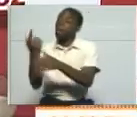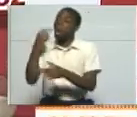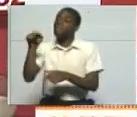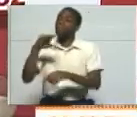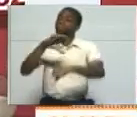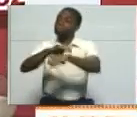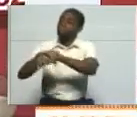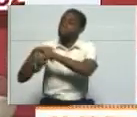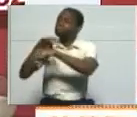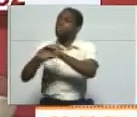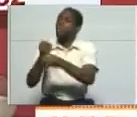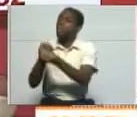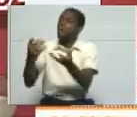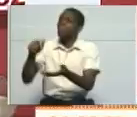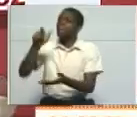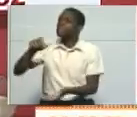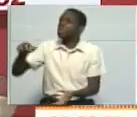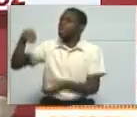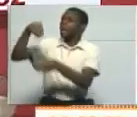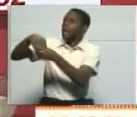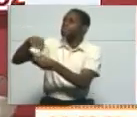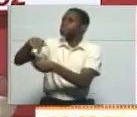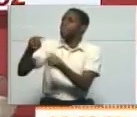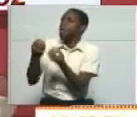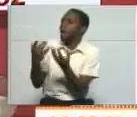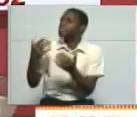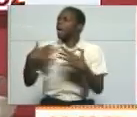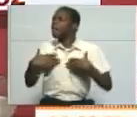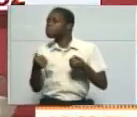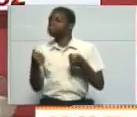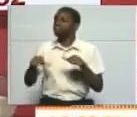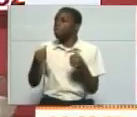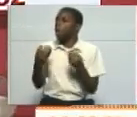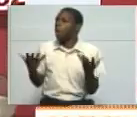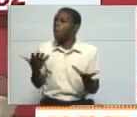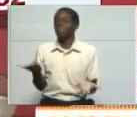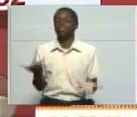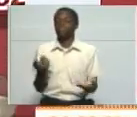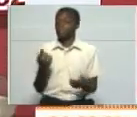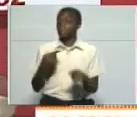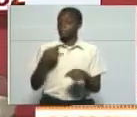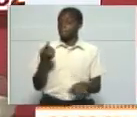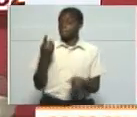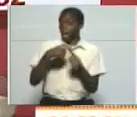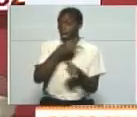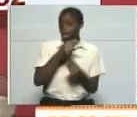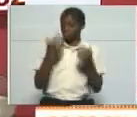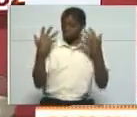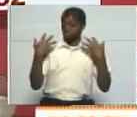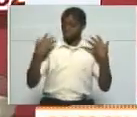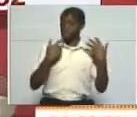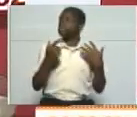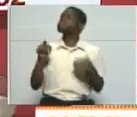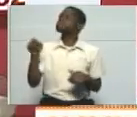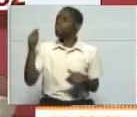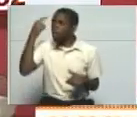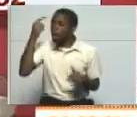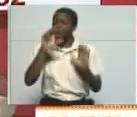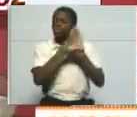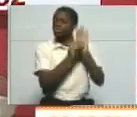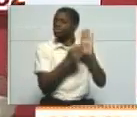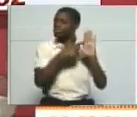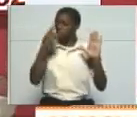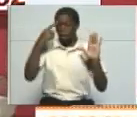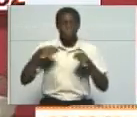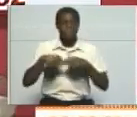estado de salud y detención de estas personas. Creemos es contrario a los mandatos y principios emanados de la Constitución de la República Bolivariana de Venezuela, afirmó sobre